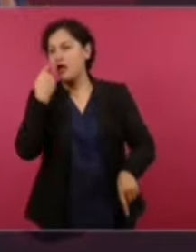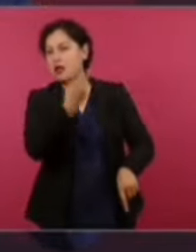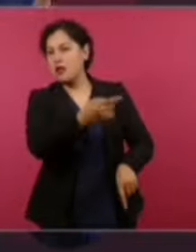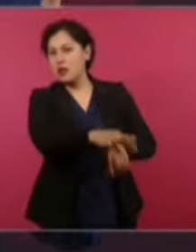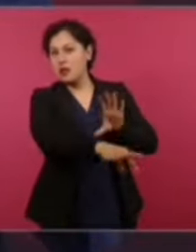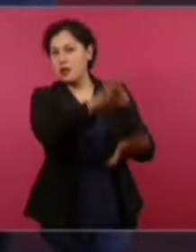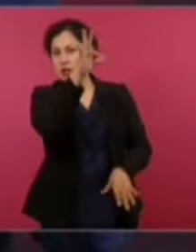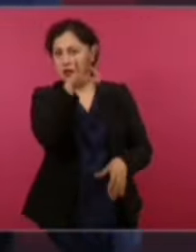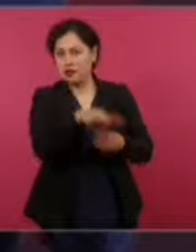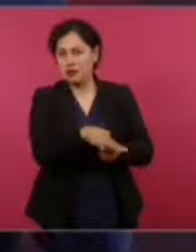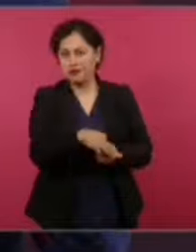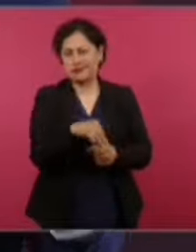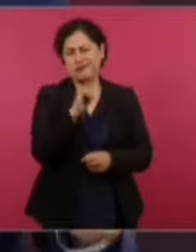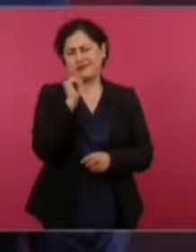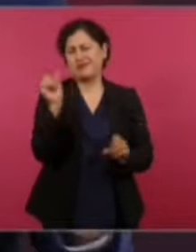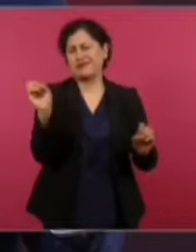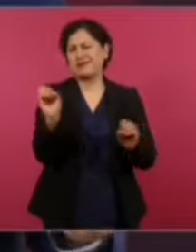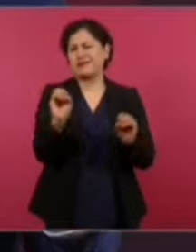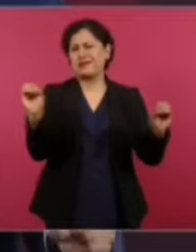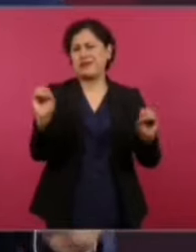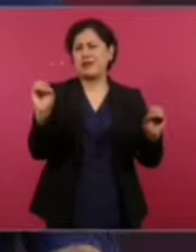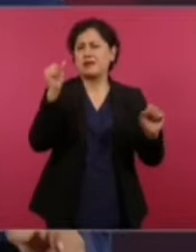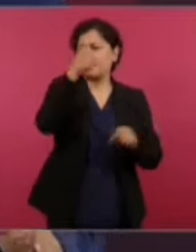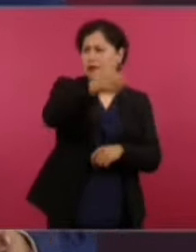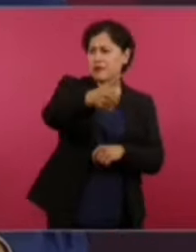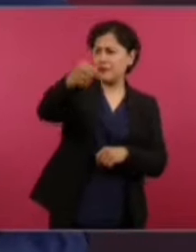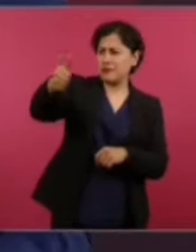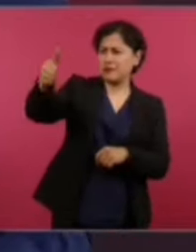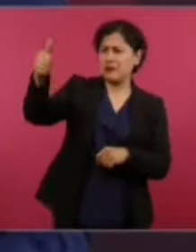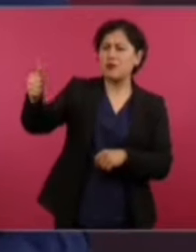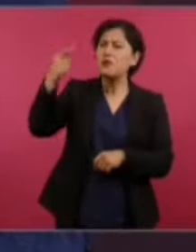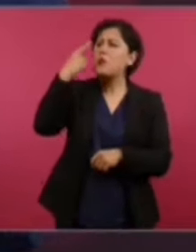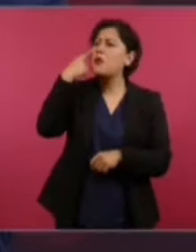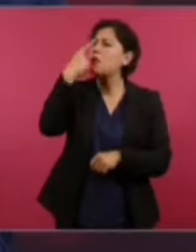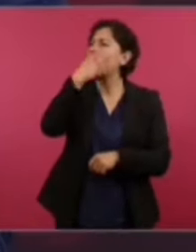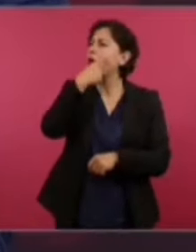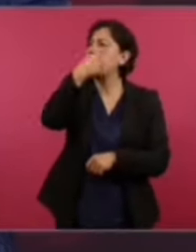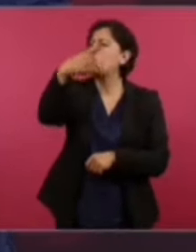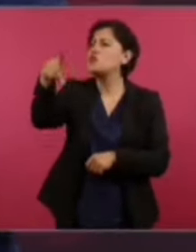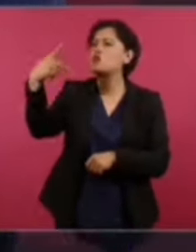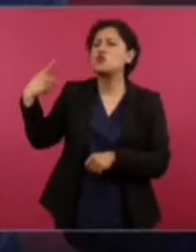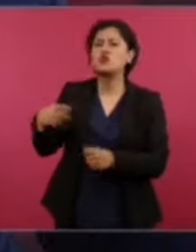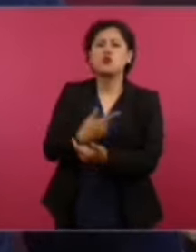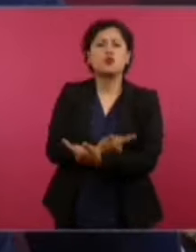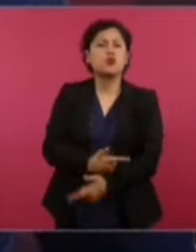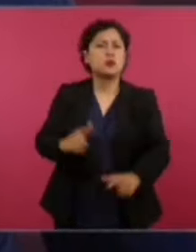Que cada ciudadano decida libremente. Pero sí